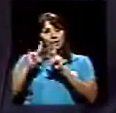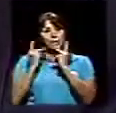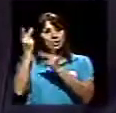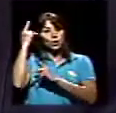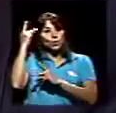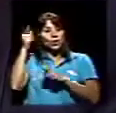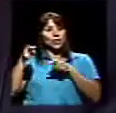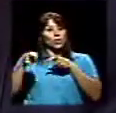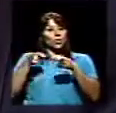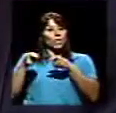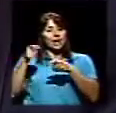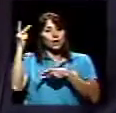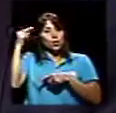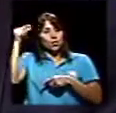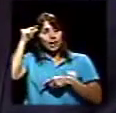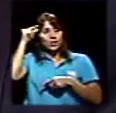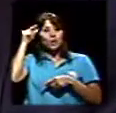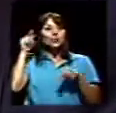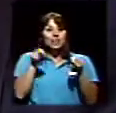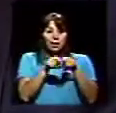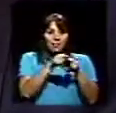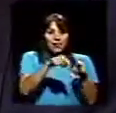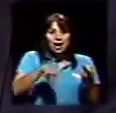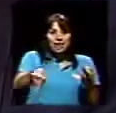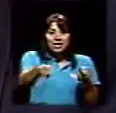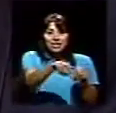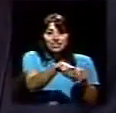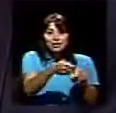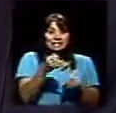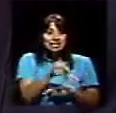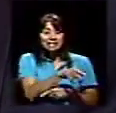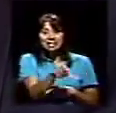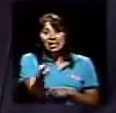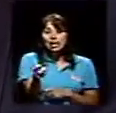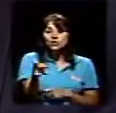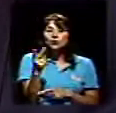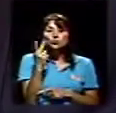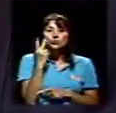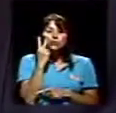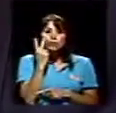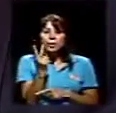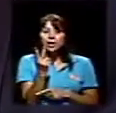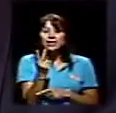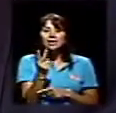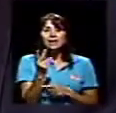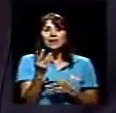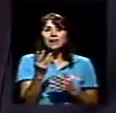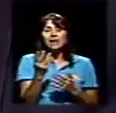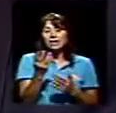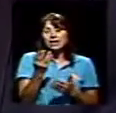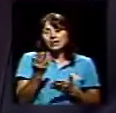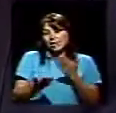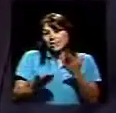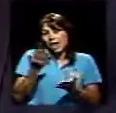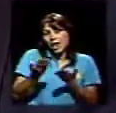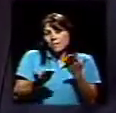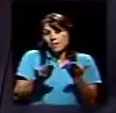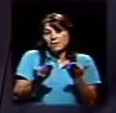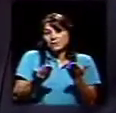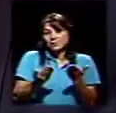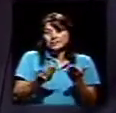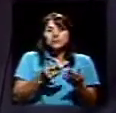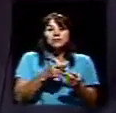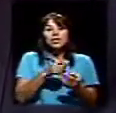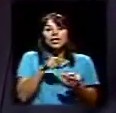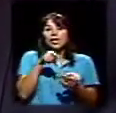no vean que la iniciativa parte de ellos, van a vetar, inclusive por razones de celo, por el hecho de no haber participado, van a vetar